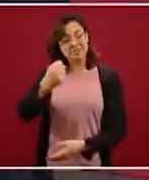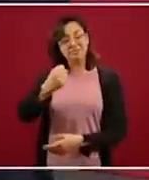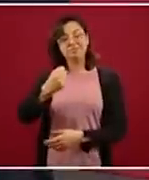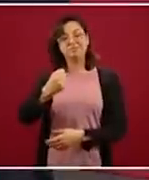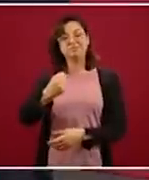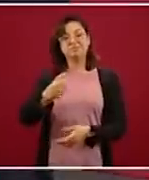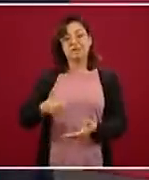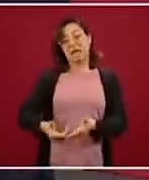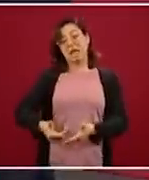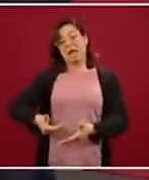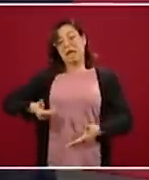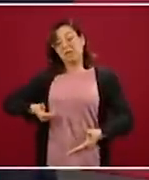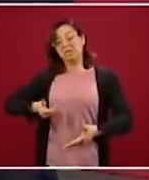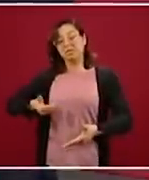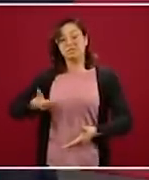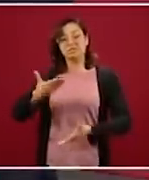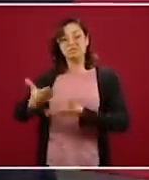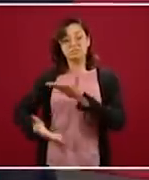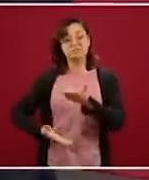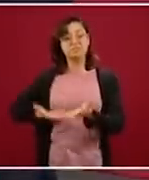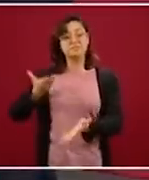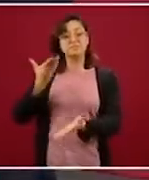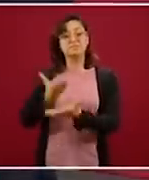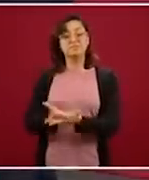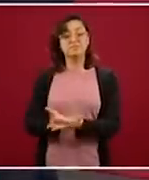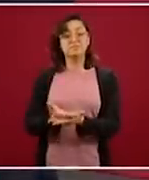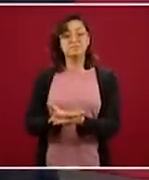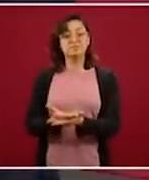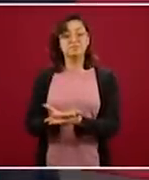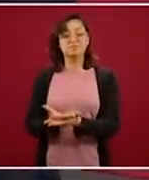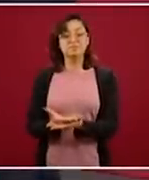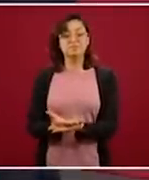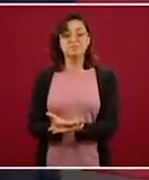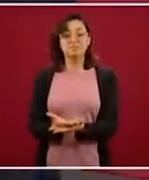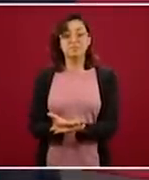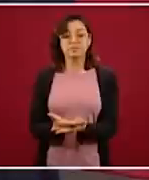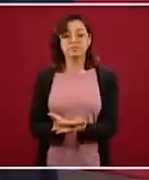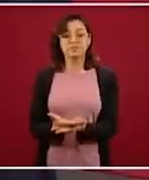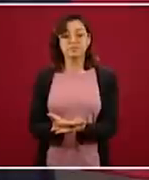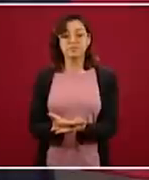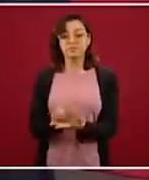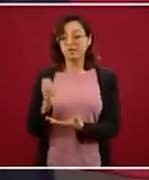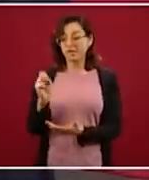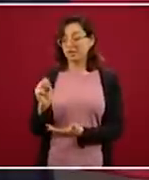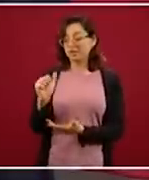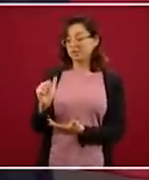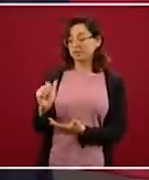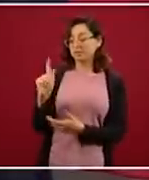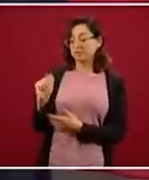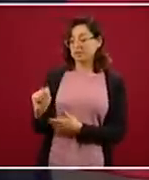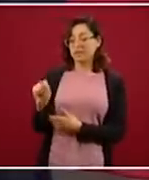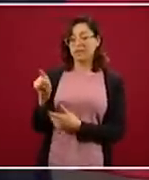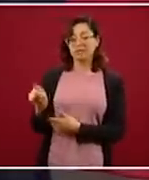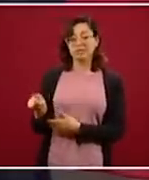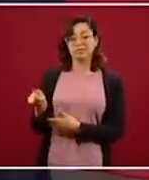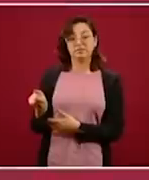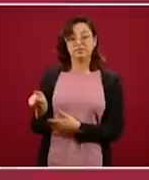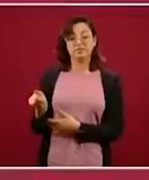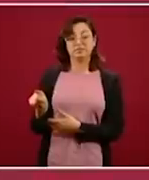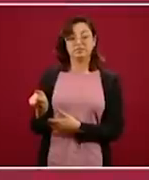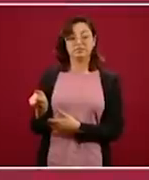se propuso que el SAT se